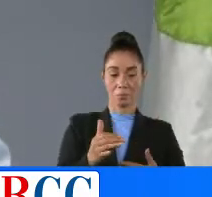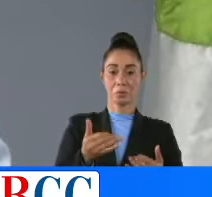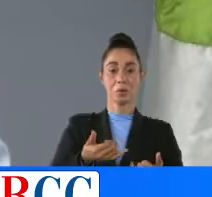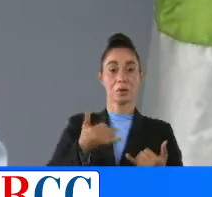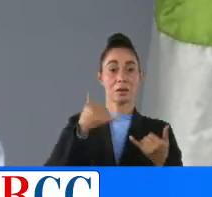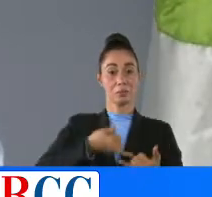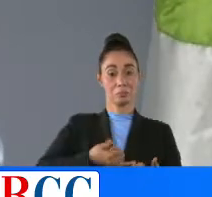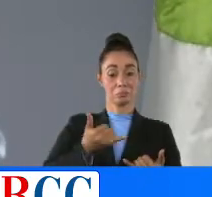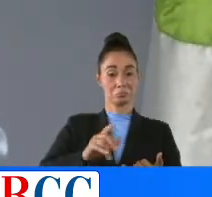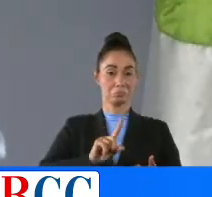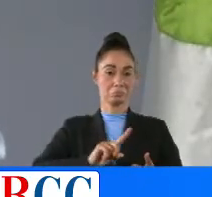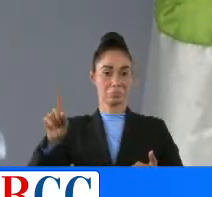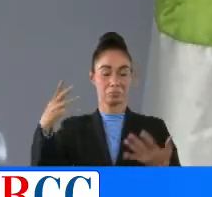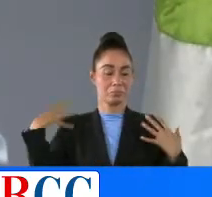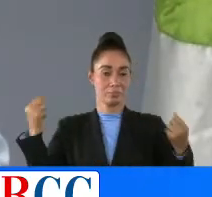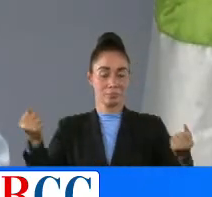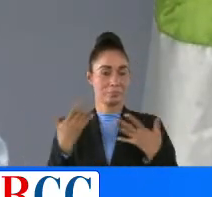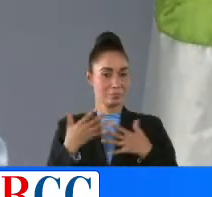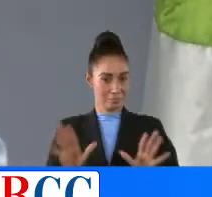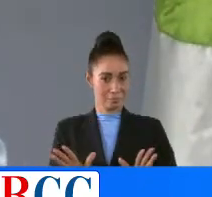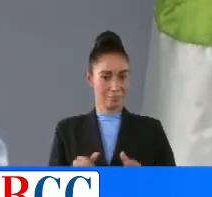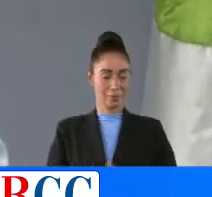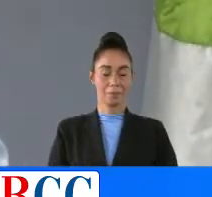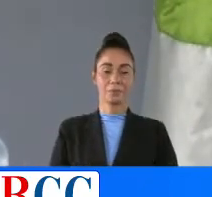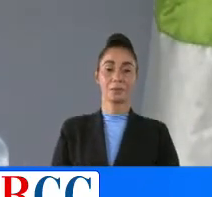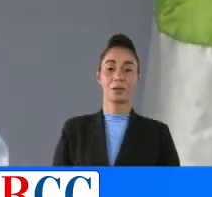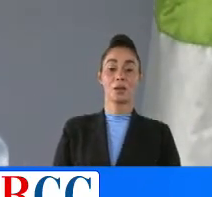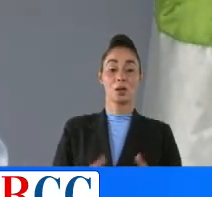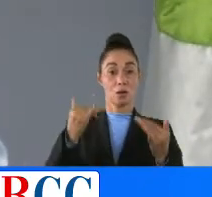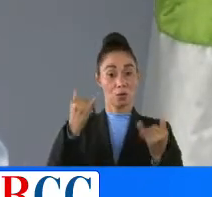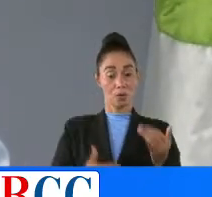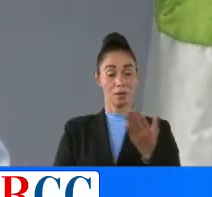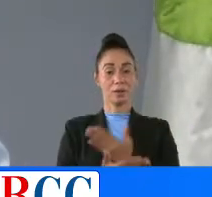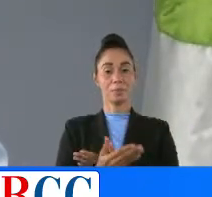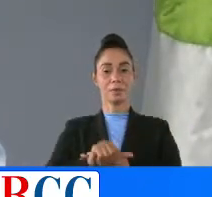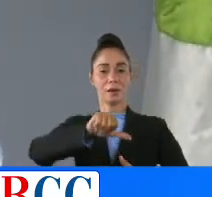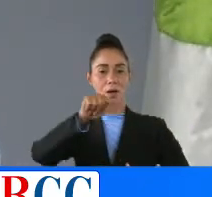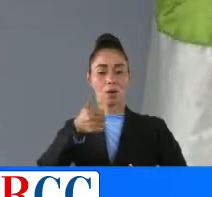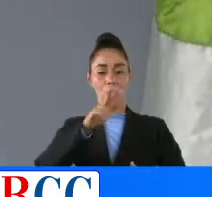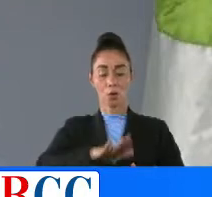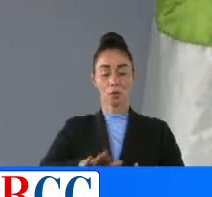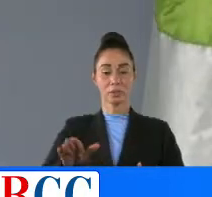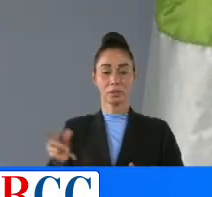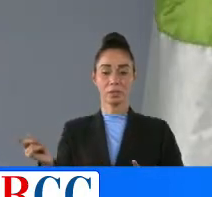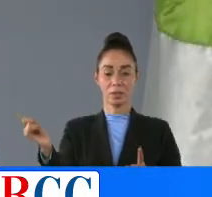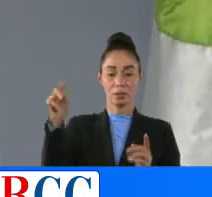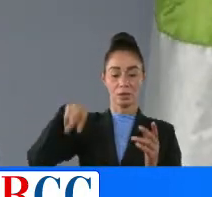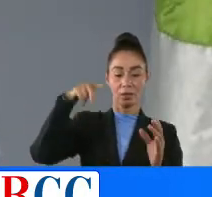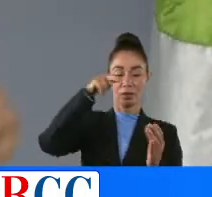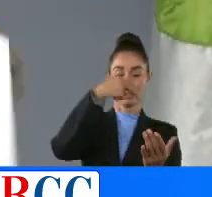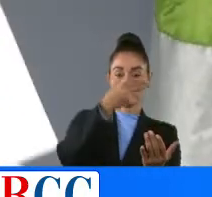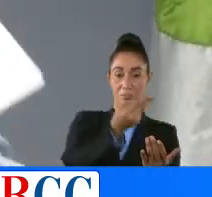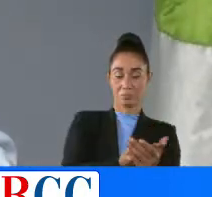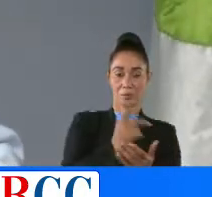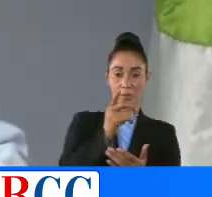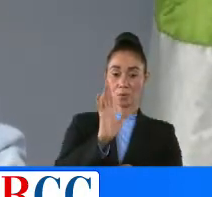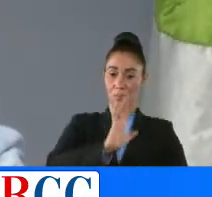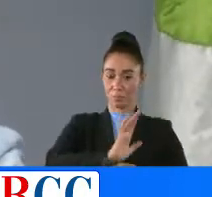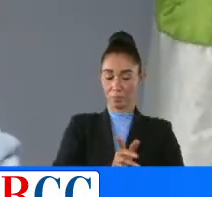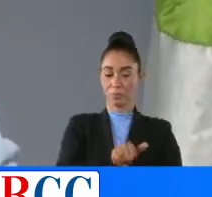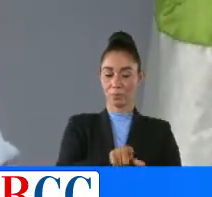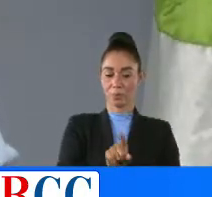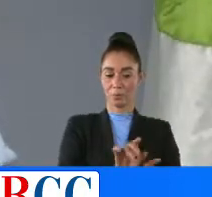ingresó una que pasa prácticamente a sustituirla. Lo que quiere decir que el Robert Reed ha pasado prácticamente a